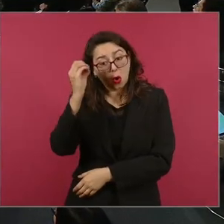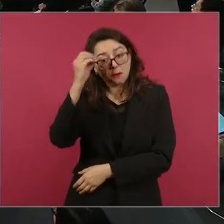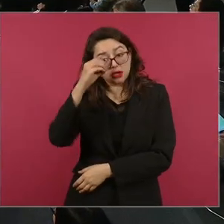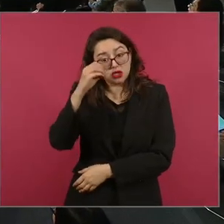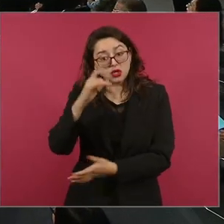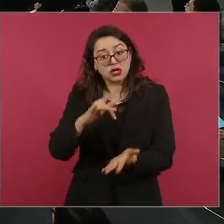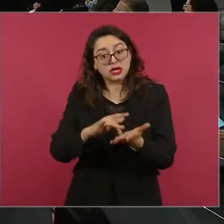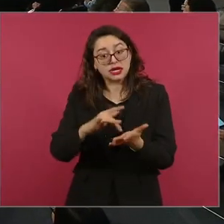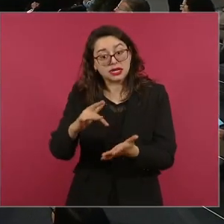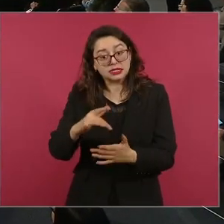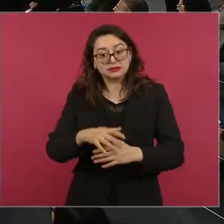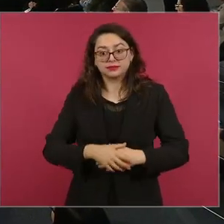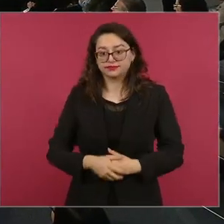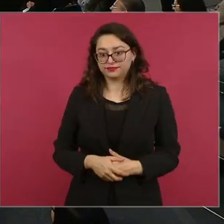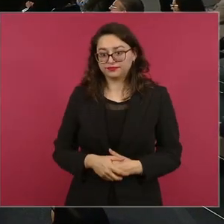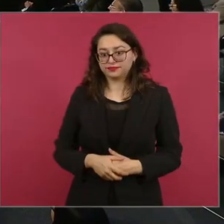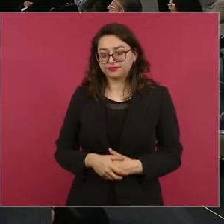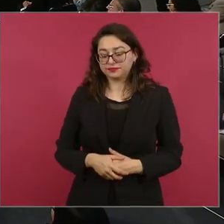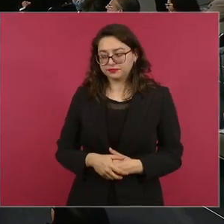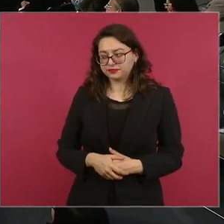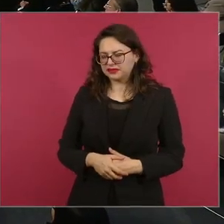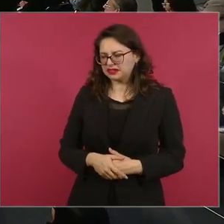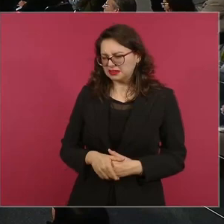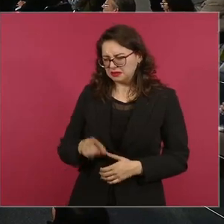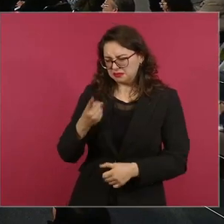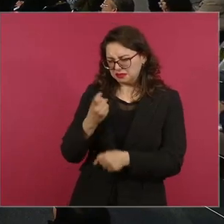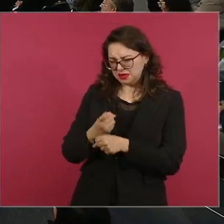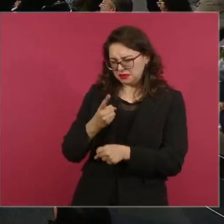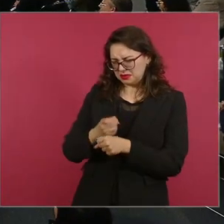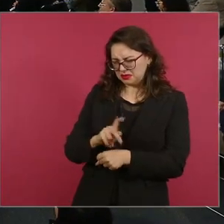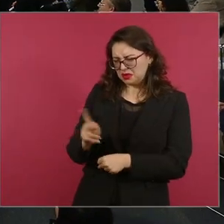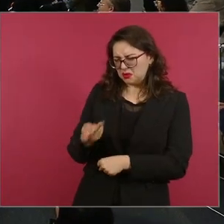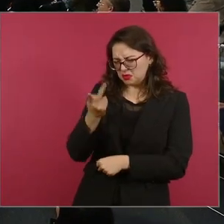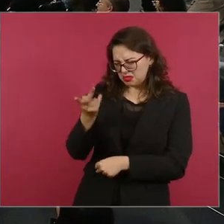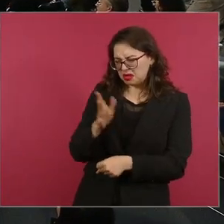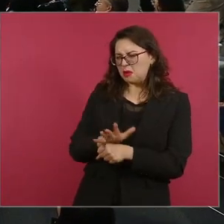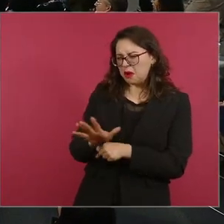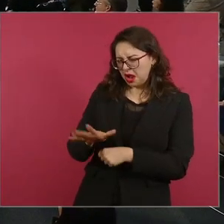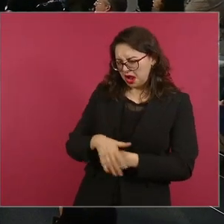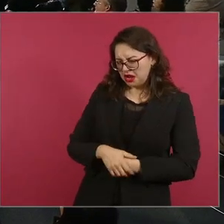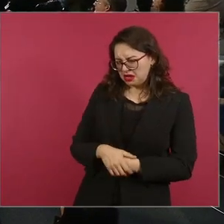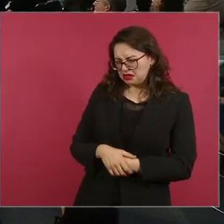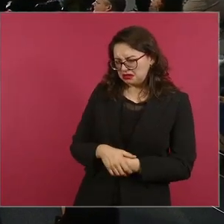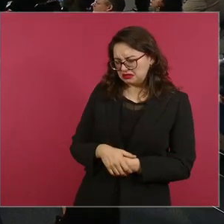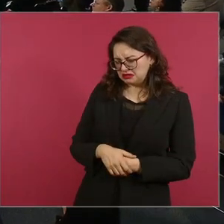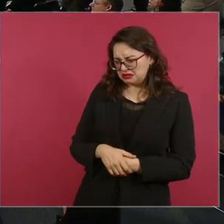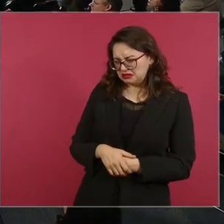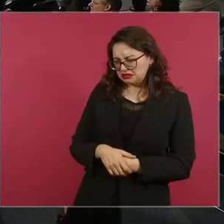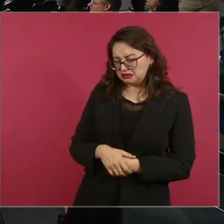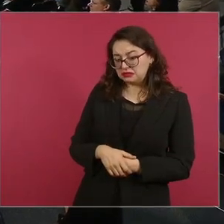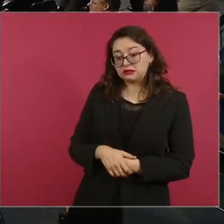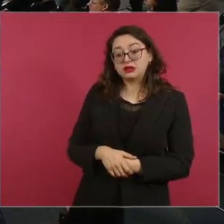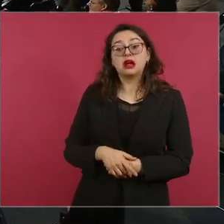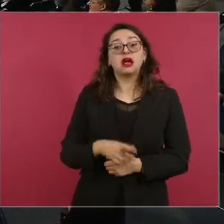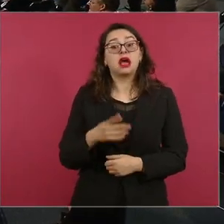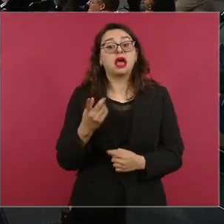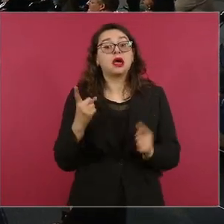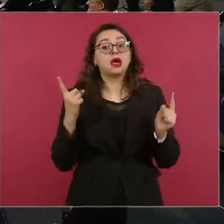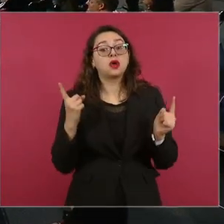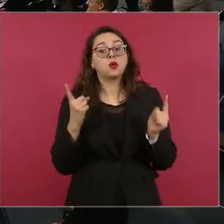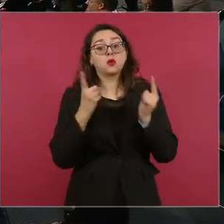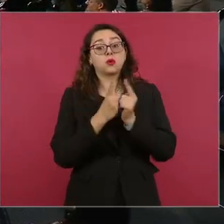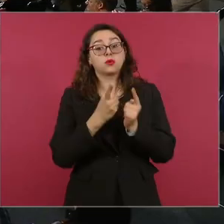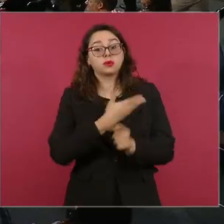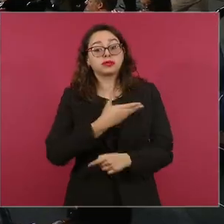¿Cuál fue la primera? Lo del presidente de China. El encuentro, ¿se van a reunir en San Francisco?